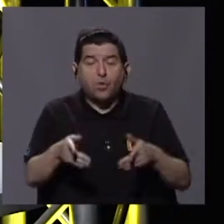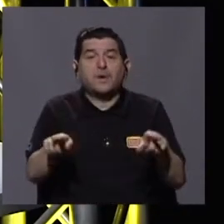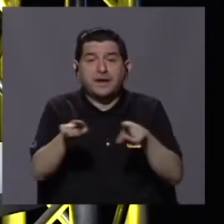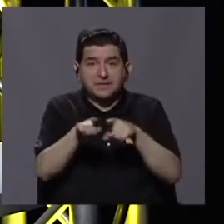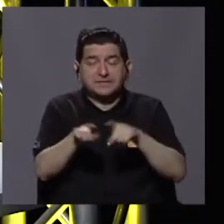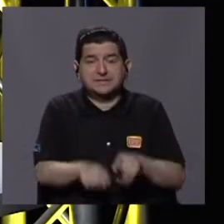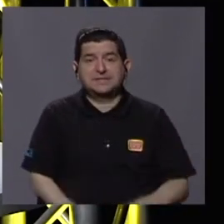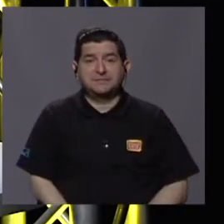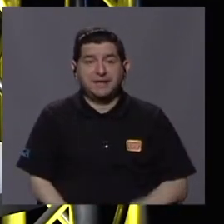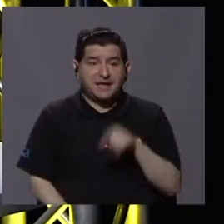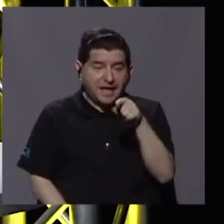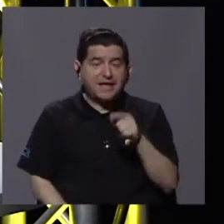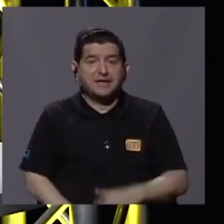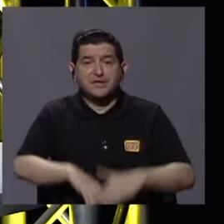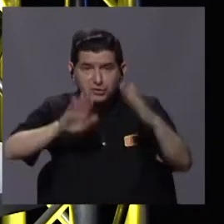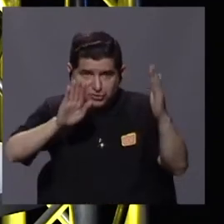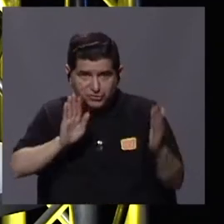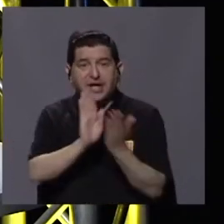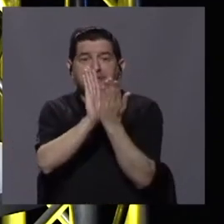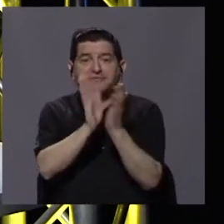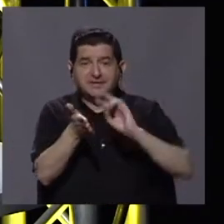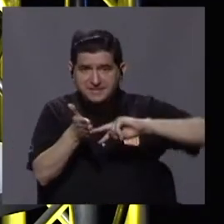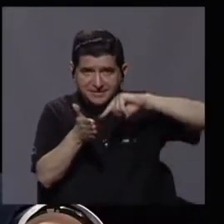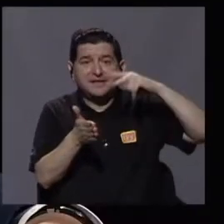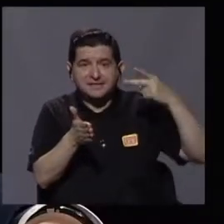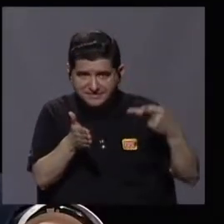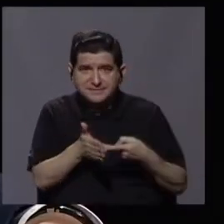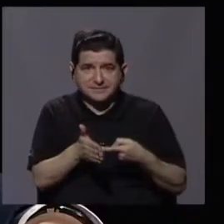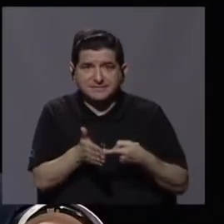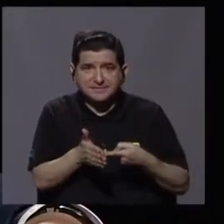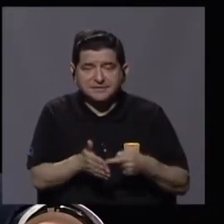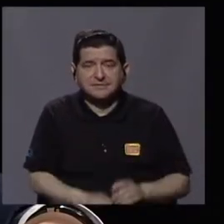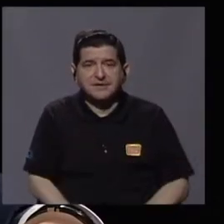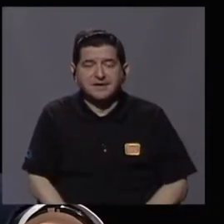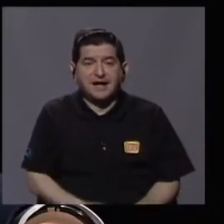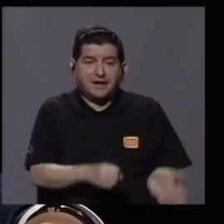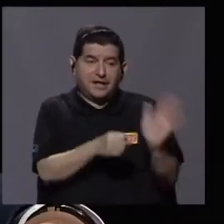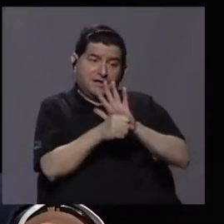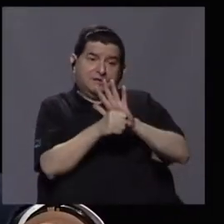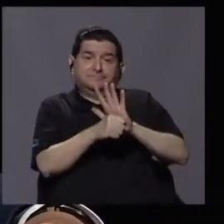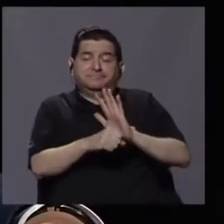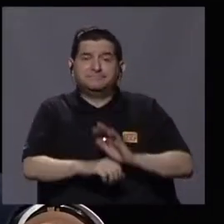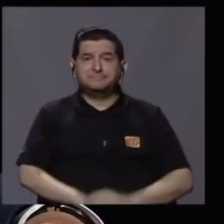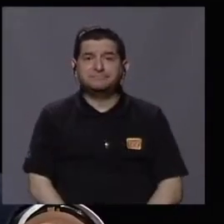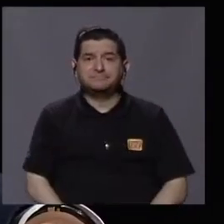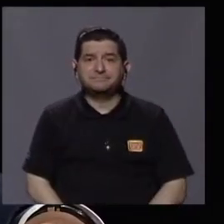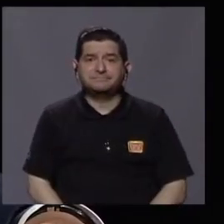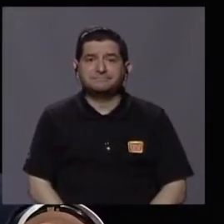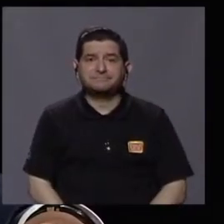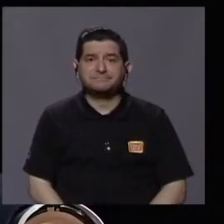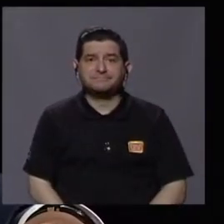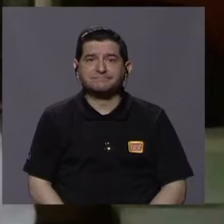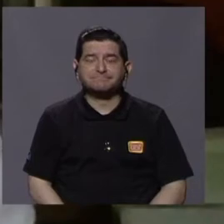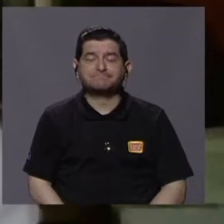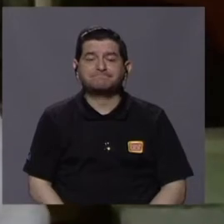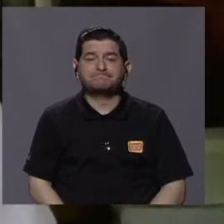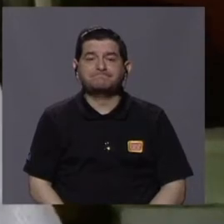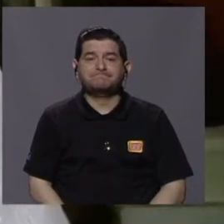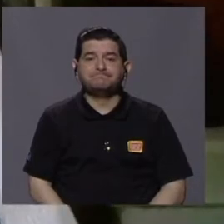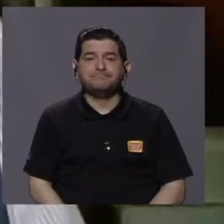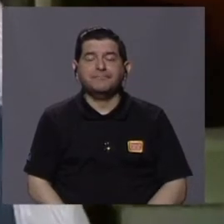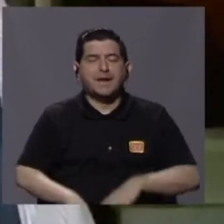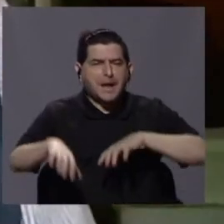tenido que atravesar por lo que significa el cob y 19 bueno si el